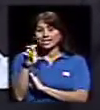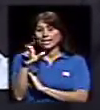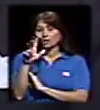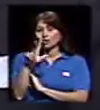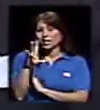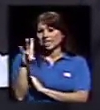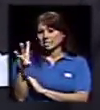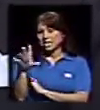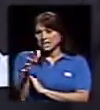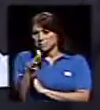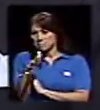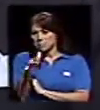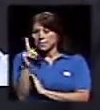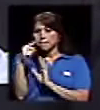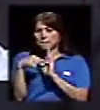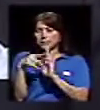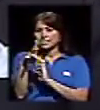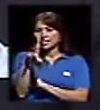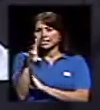1737-38,